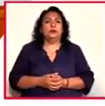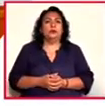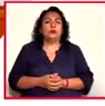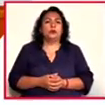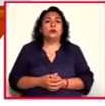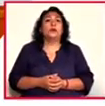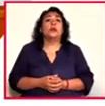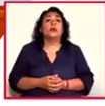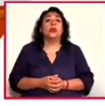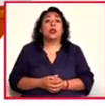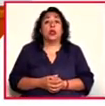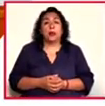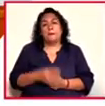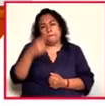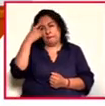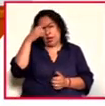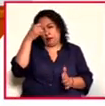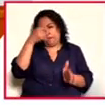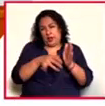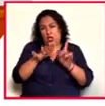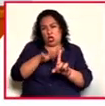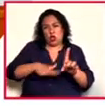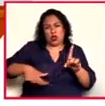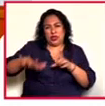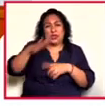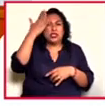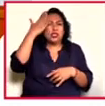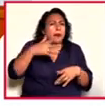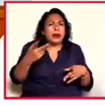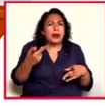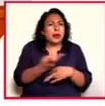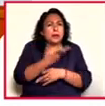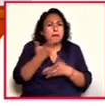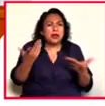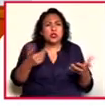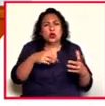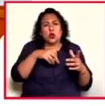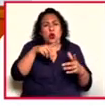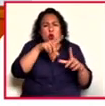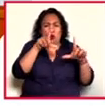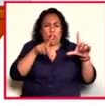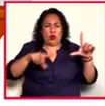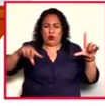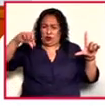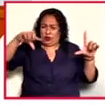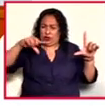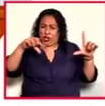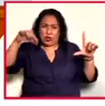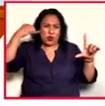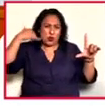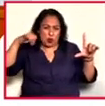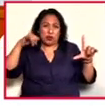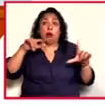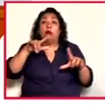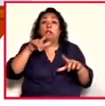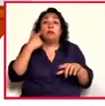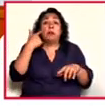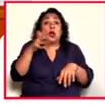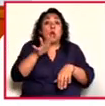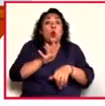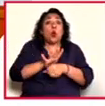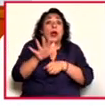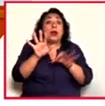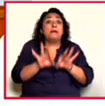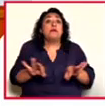Para ahondar en el contexto y saber qué sucedió exactamente en la península de Yucatán y cuál es la relevancia histórica de la denominada Guerra